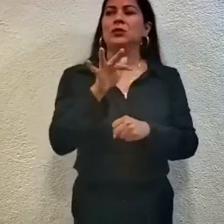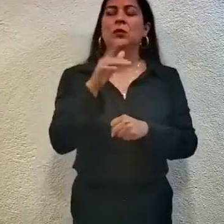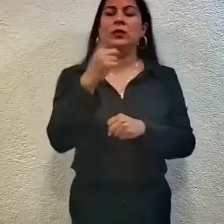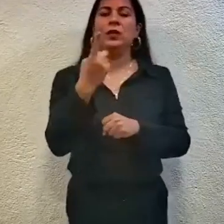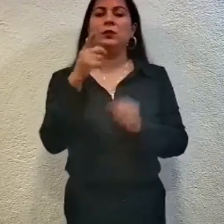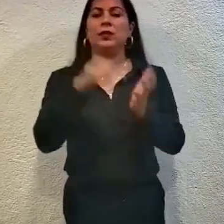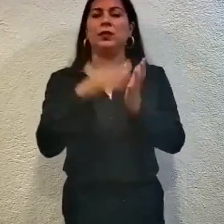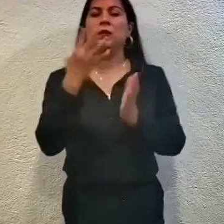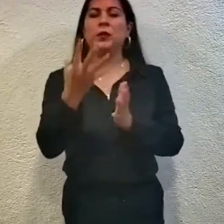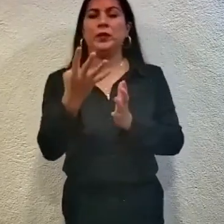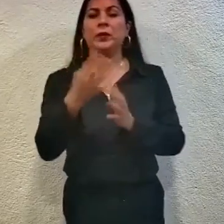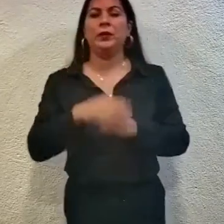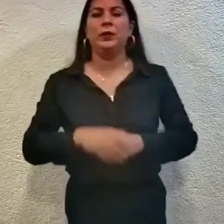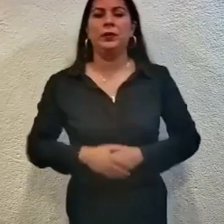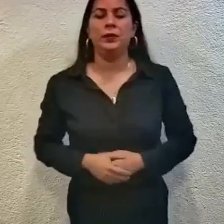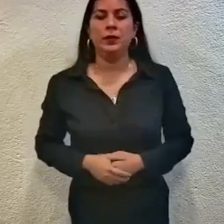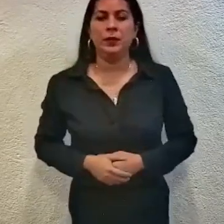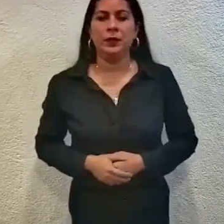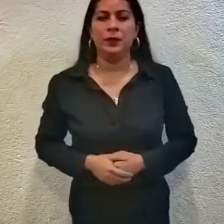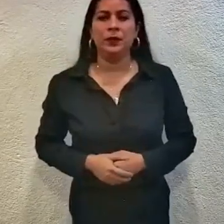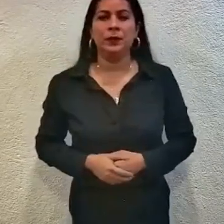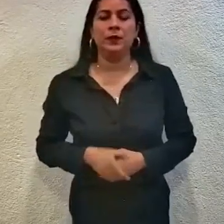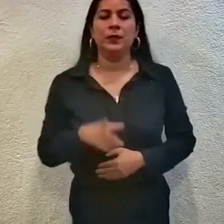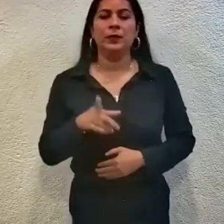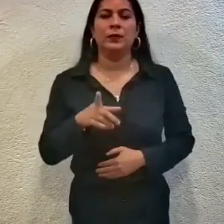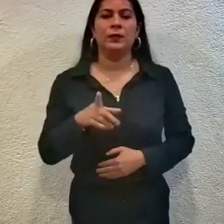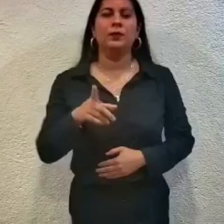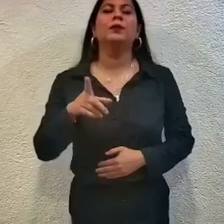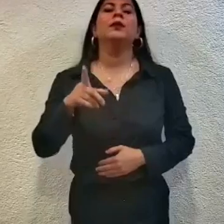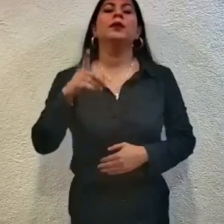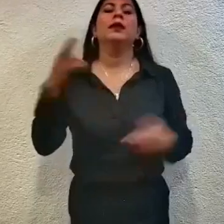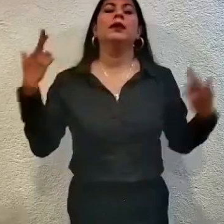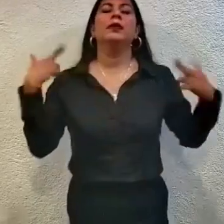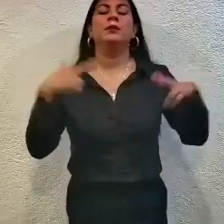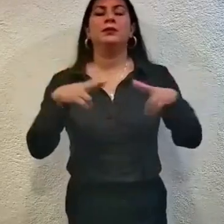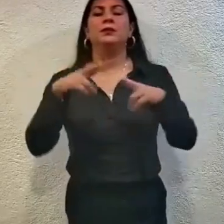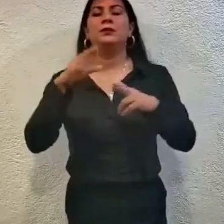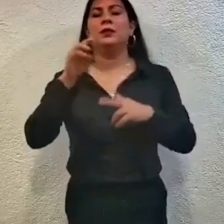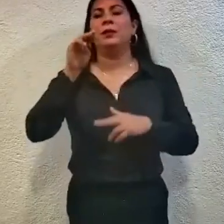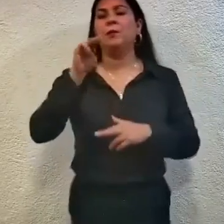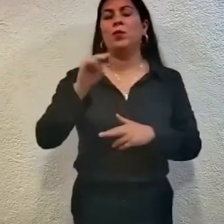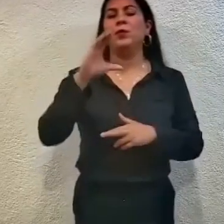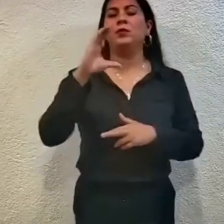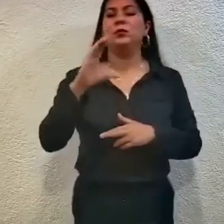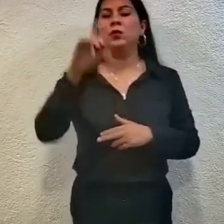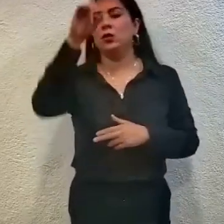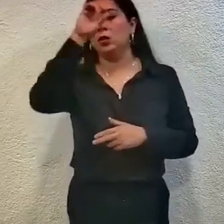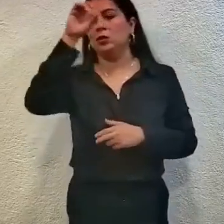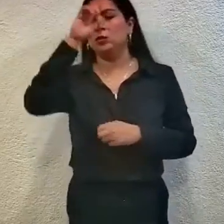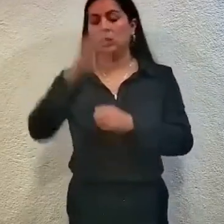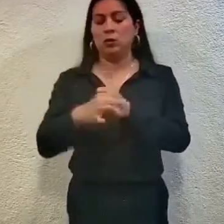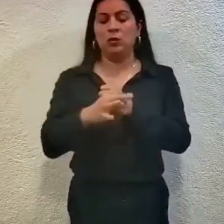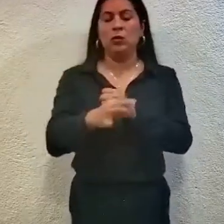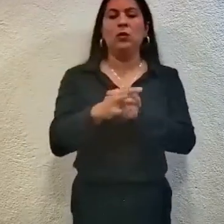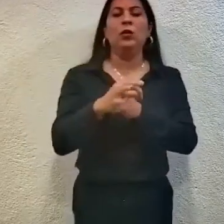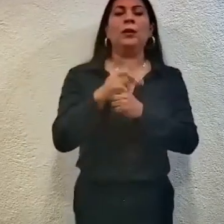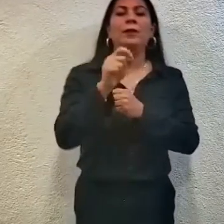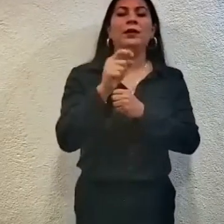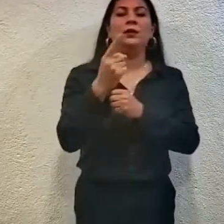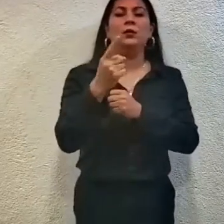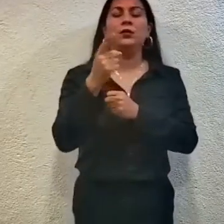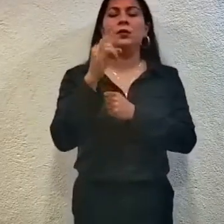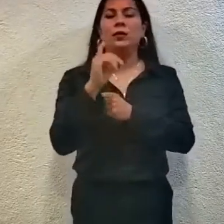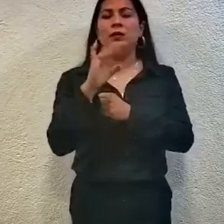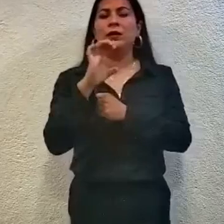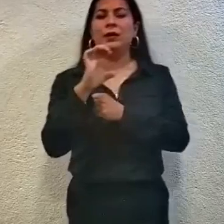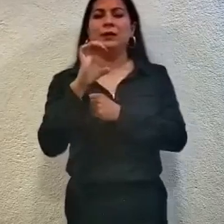del 2024. La parte actora es el representante de Movimiento Ciudadano ante el Consejo Distrital Electoral 21 del